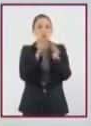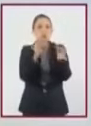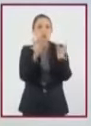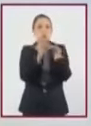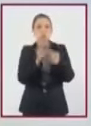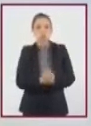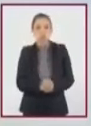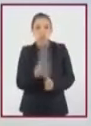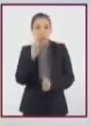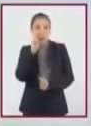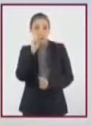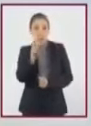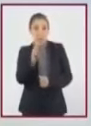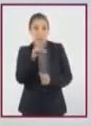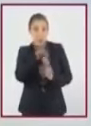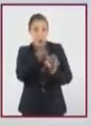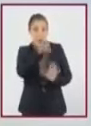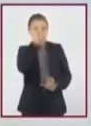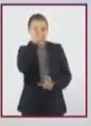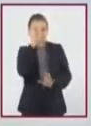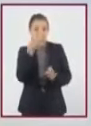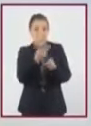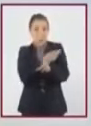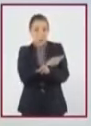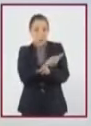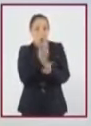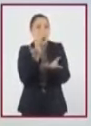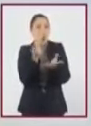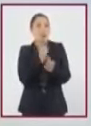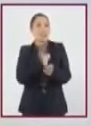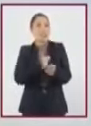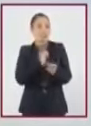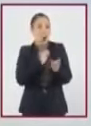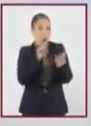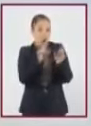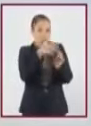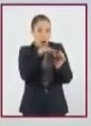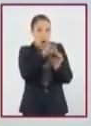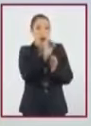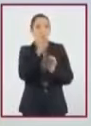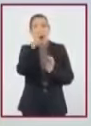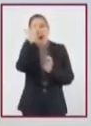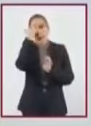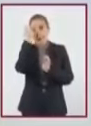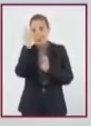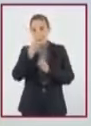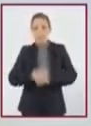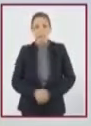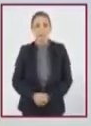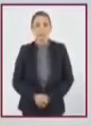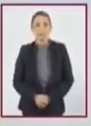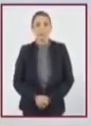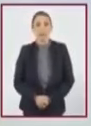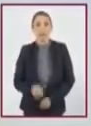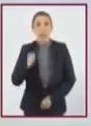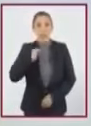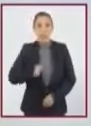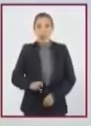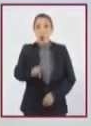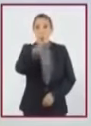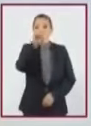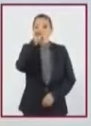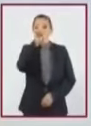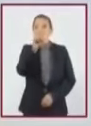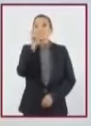que se encuentra un proceso o hecho histórico, solamente tienen que recordar lo siguiente. El siglo